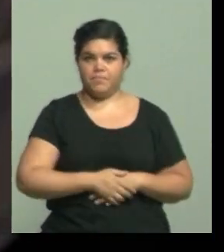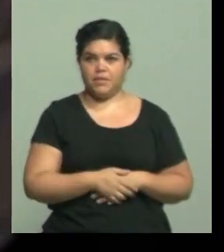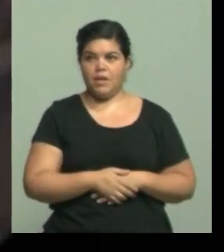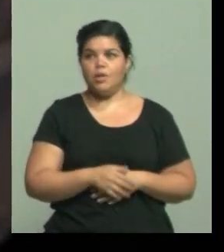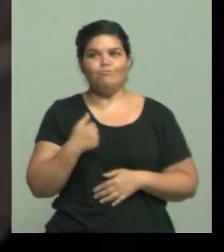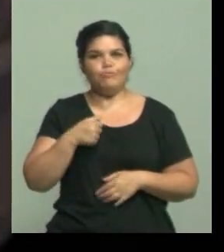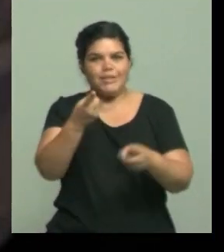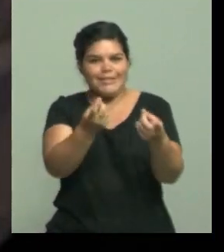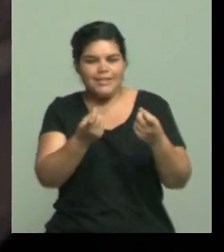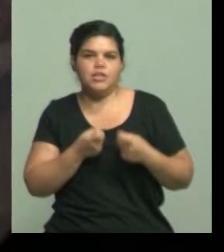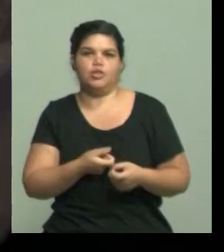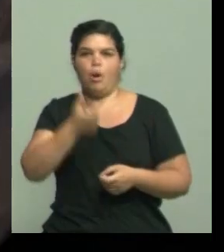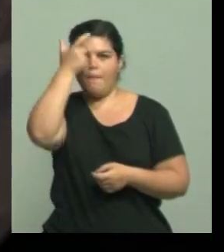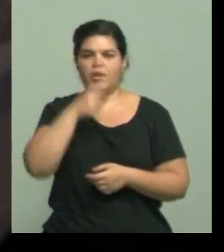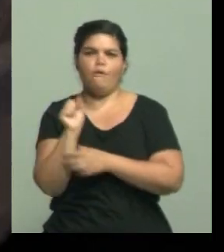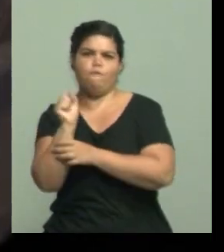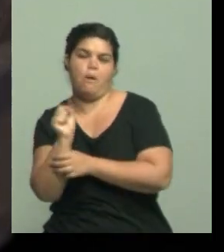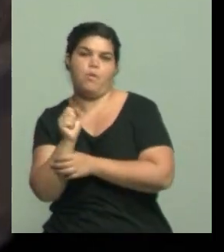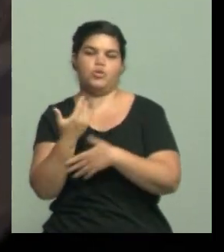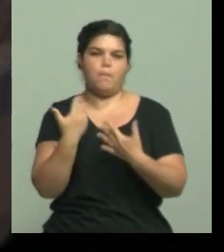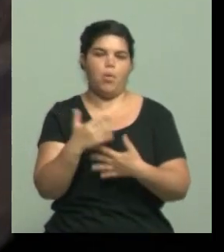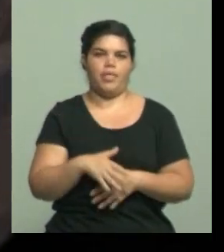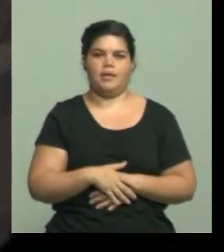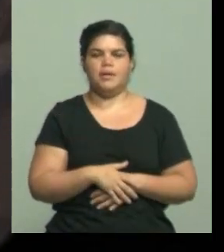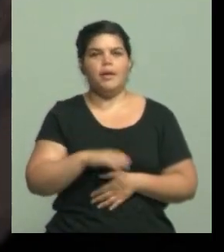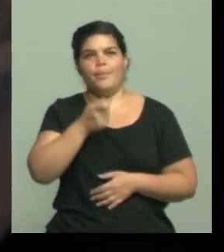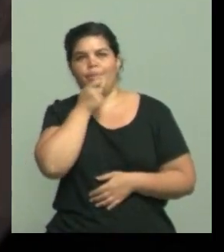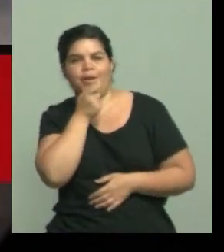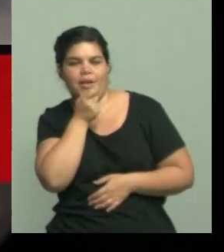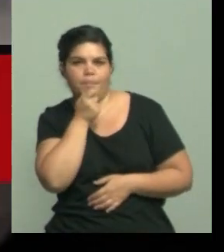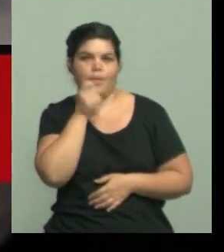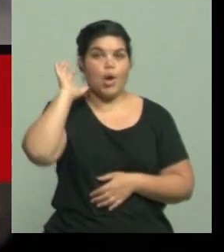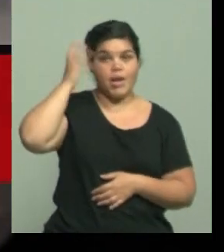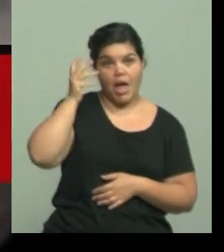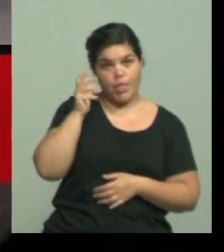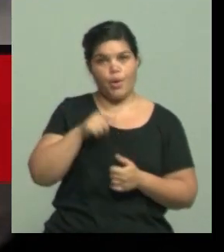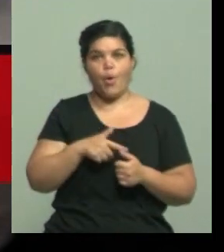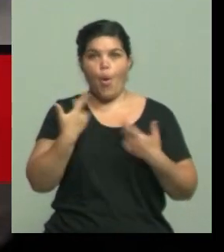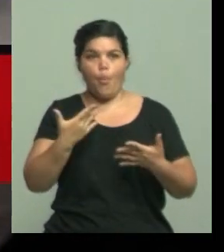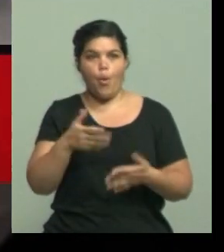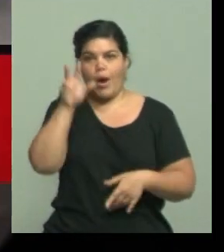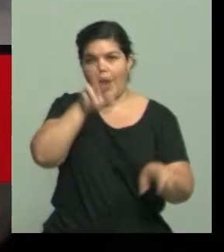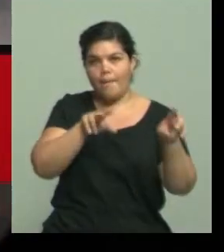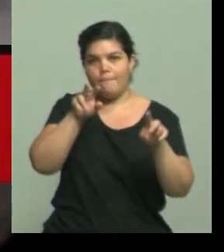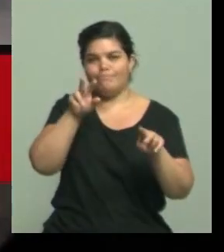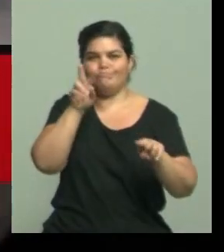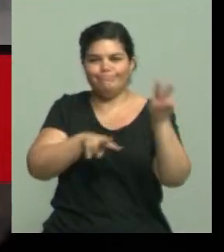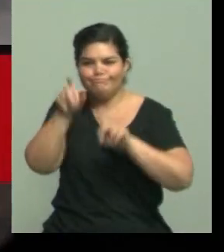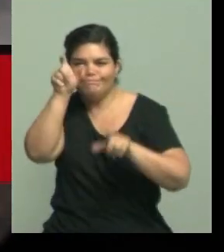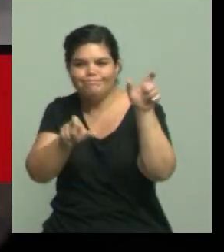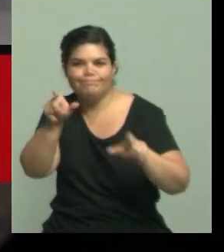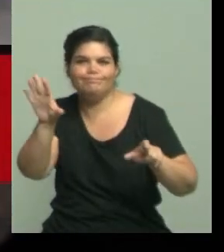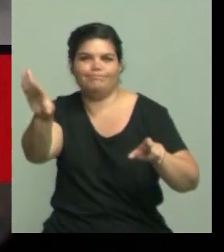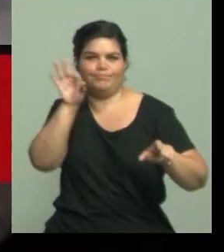sino yo te tengo que buscar donde estés. Entonces en eso está la radio, que ha metido el streaming y te busca, no solo el podcast, tratando de